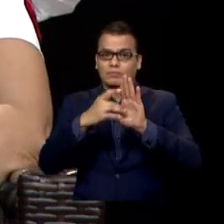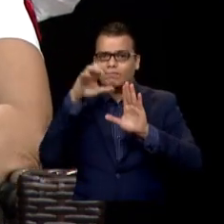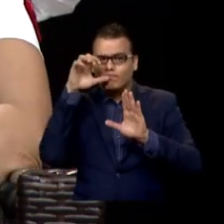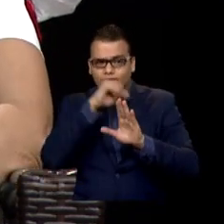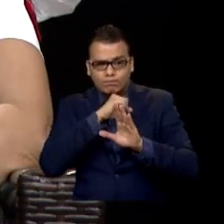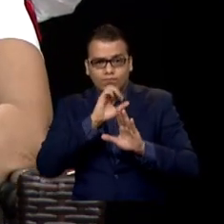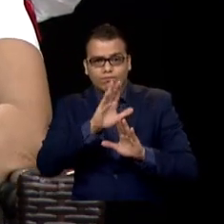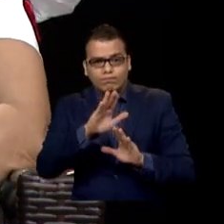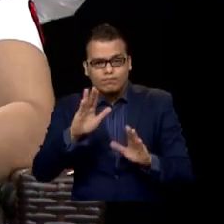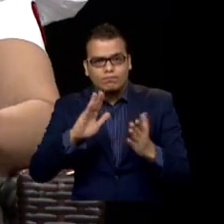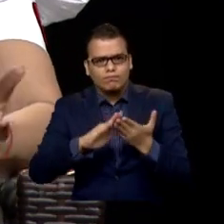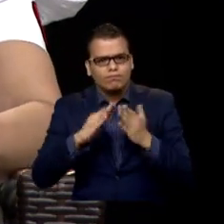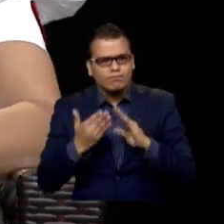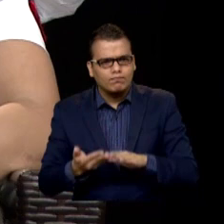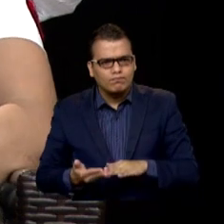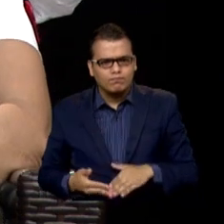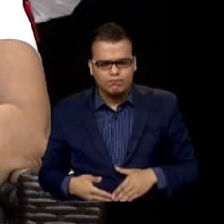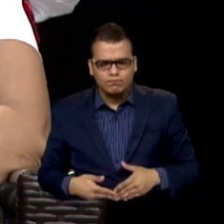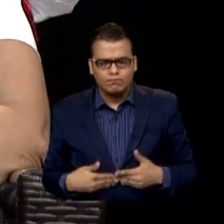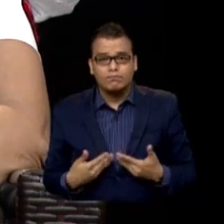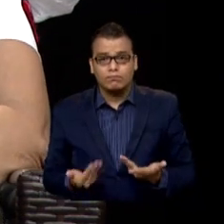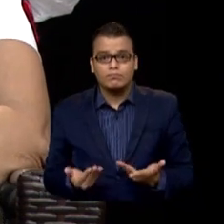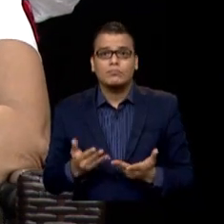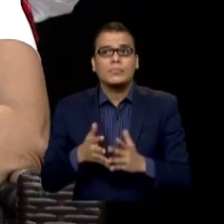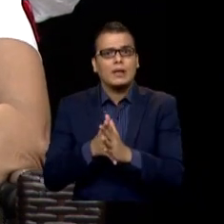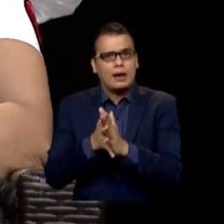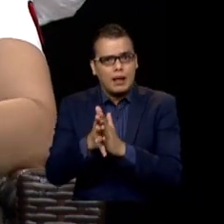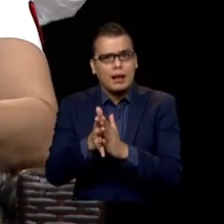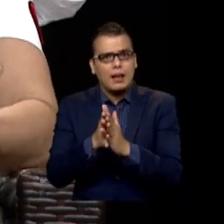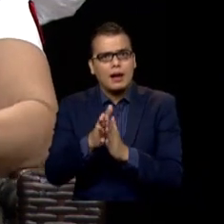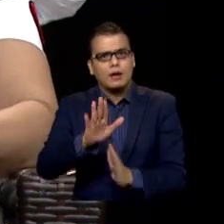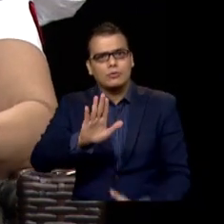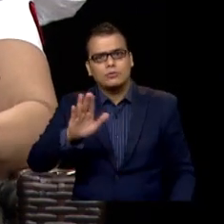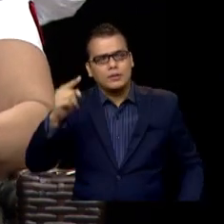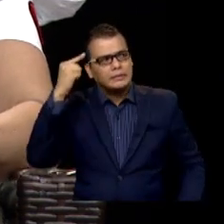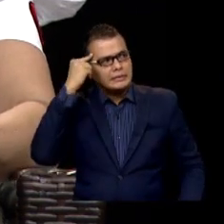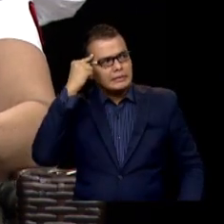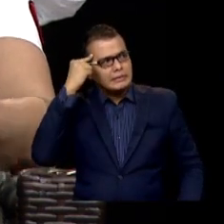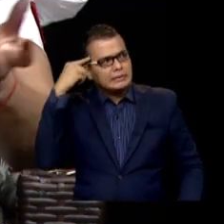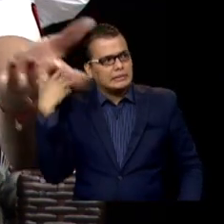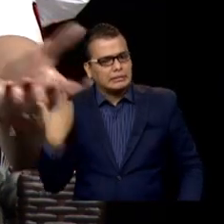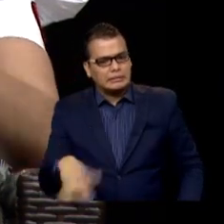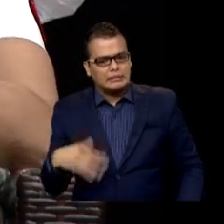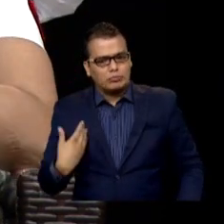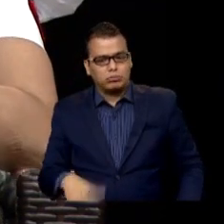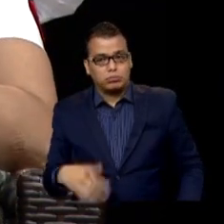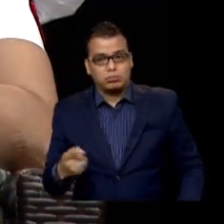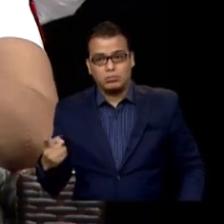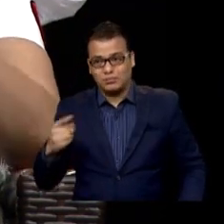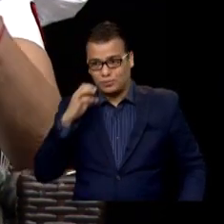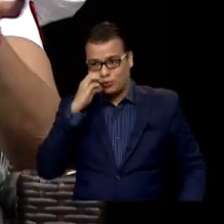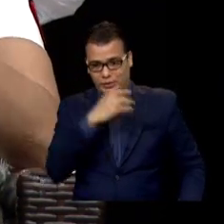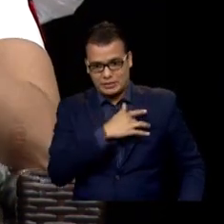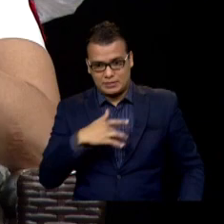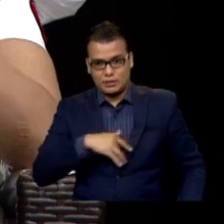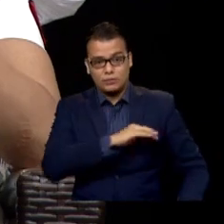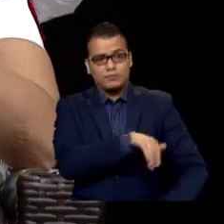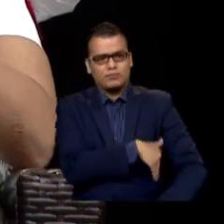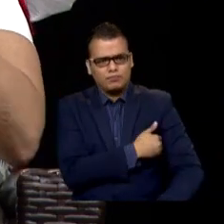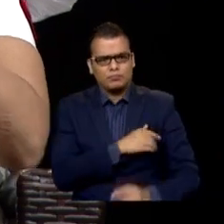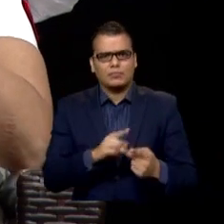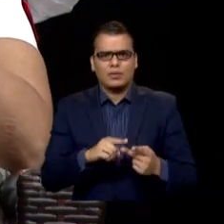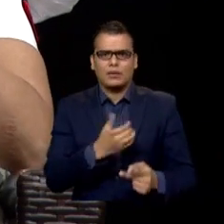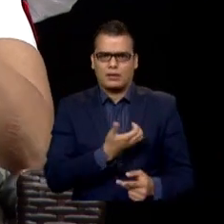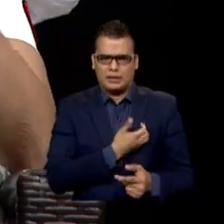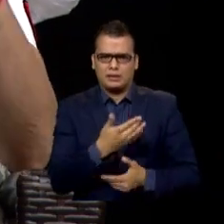presentar ante la comunidad y en algunos momentos lo hemos discutido para que tomemos conciencia, porque como lo dijo el ministro y lo ha dicho el alcalde y